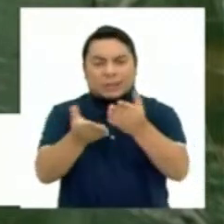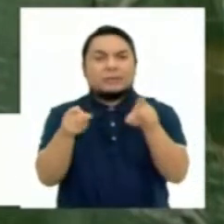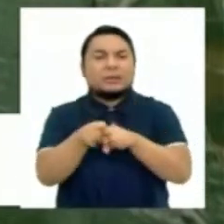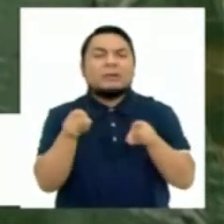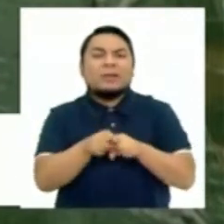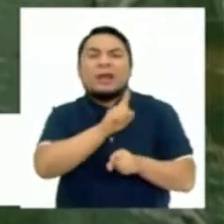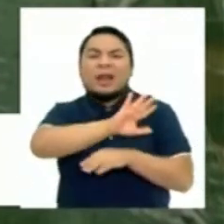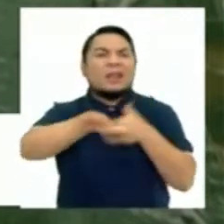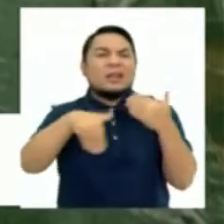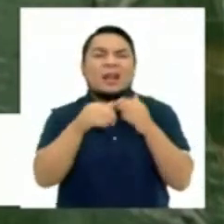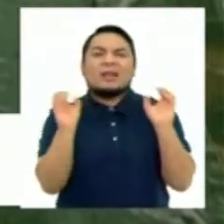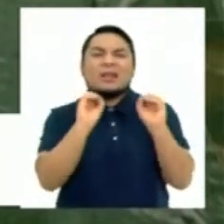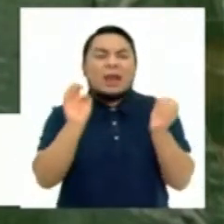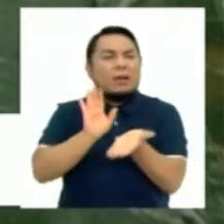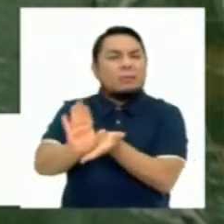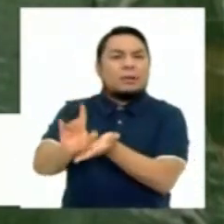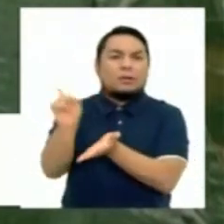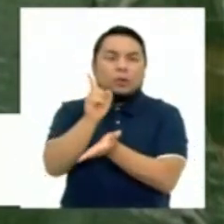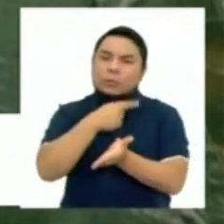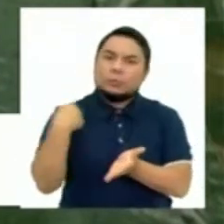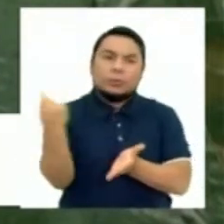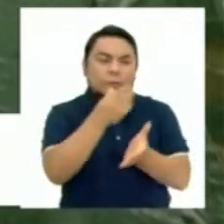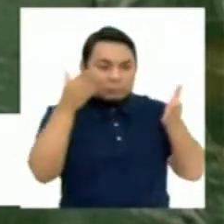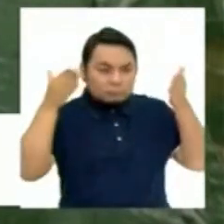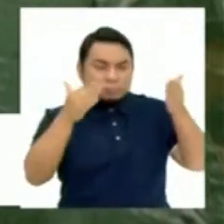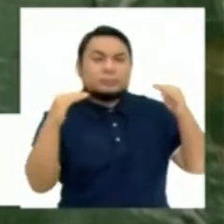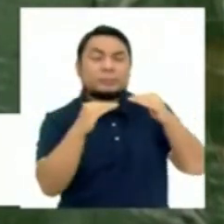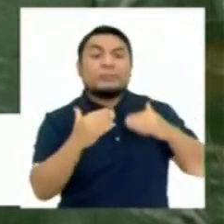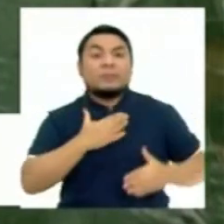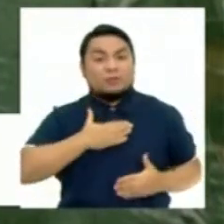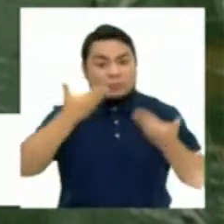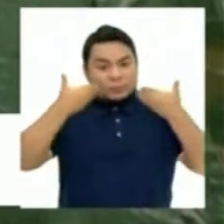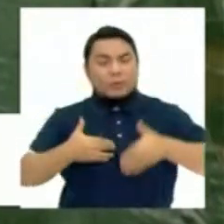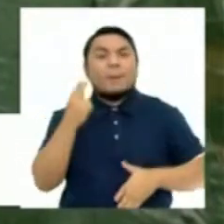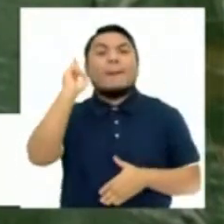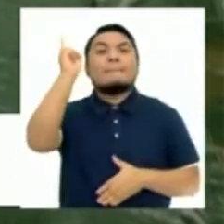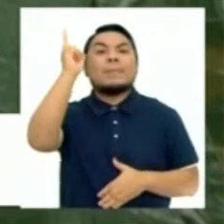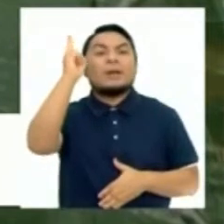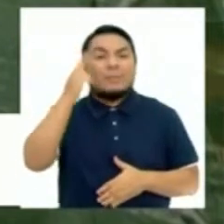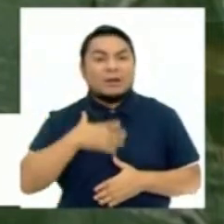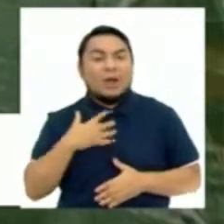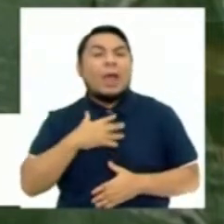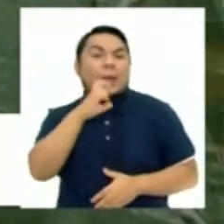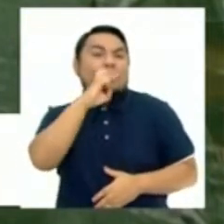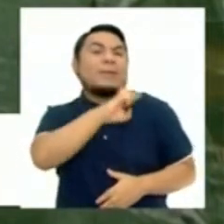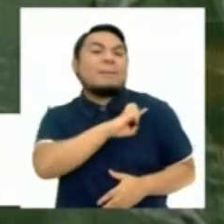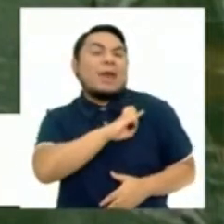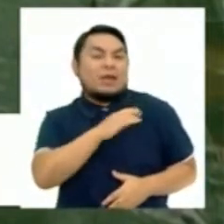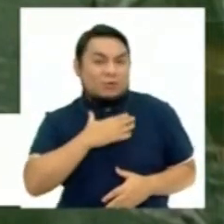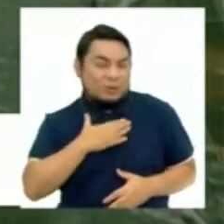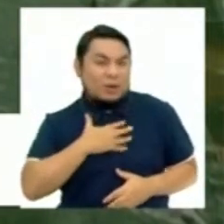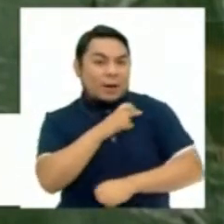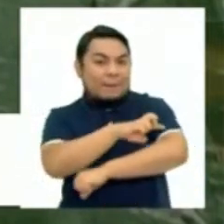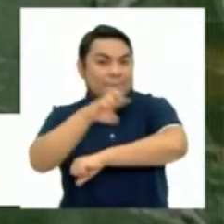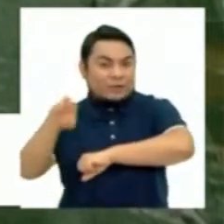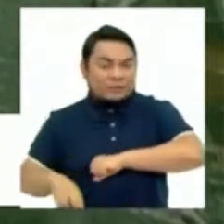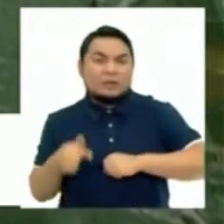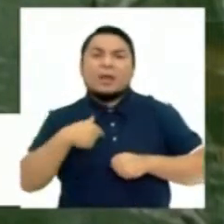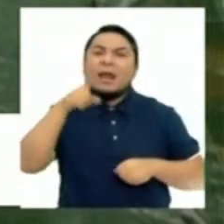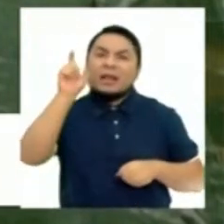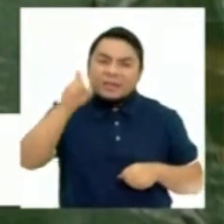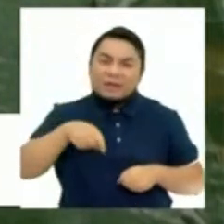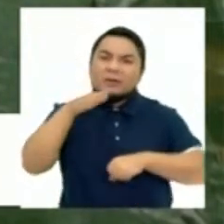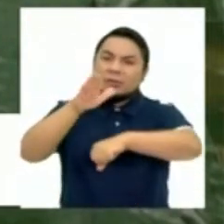sin ningún tipo de discriminación. Como maestro primario de profesión, debo llamar la